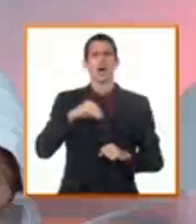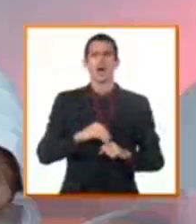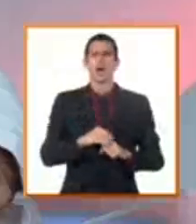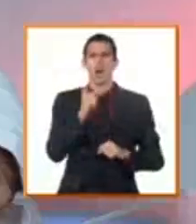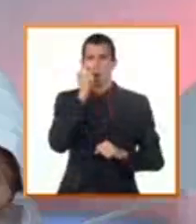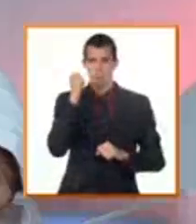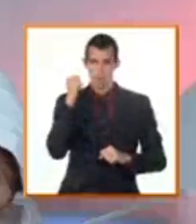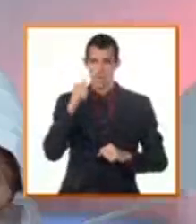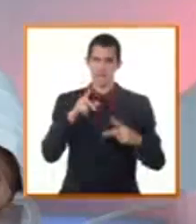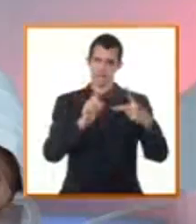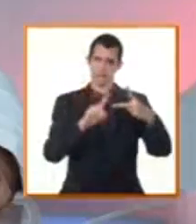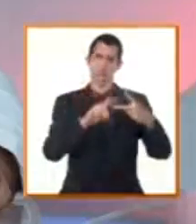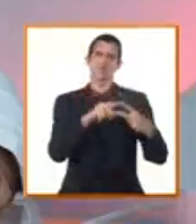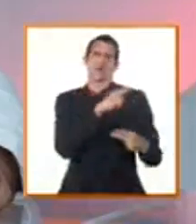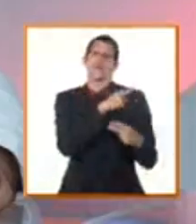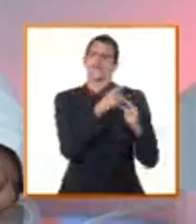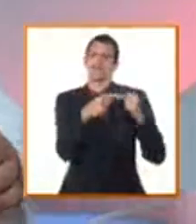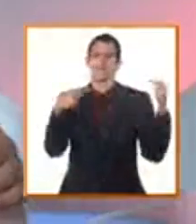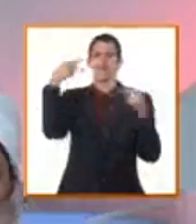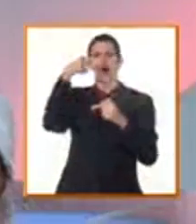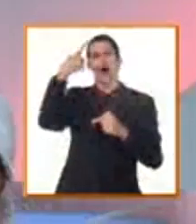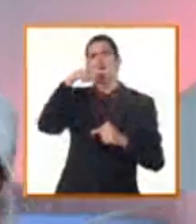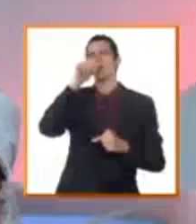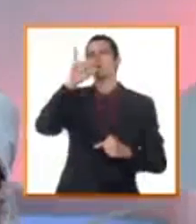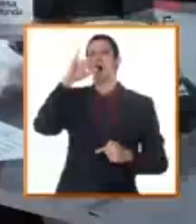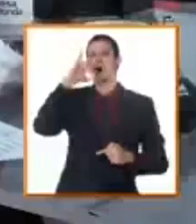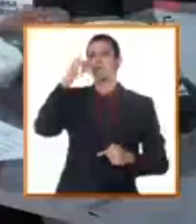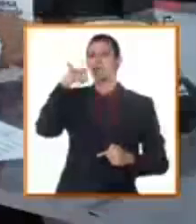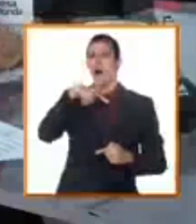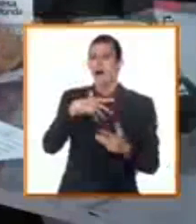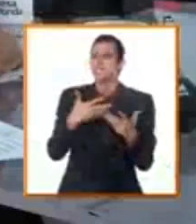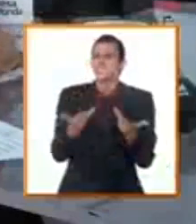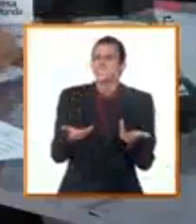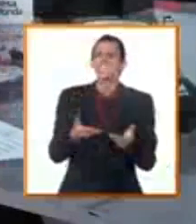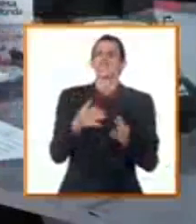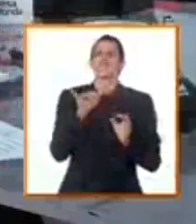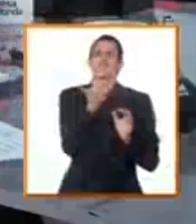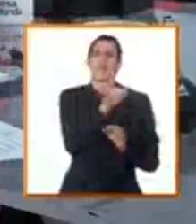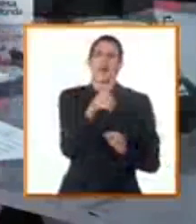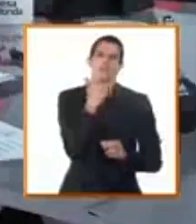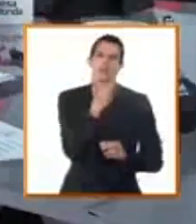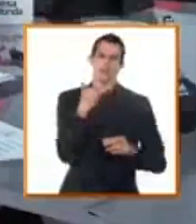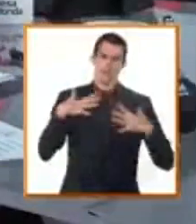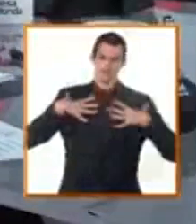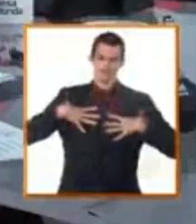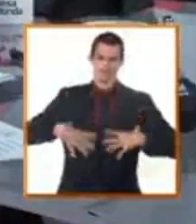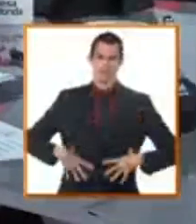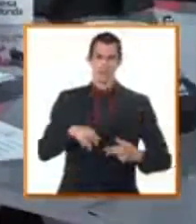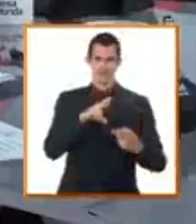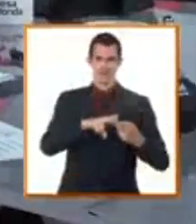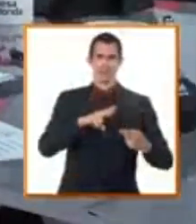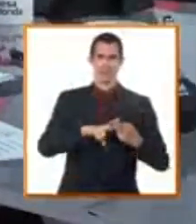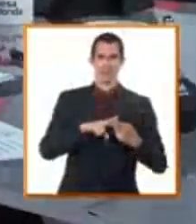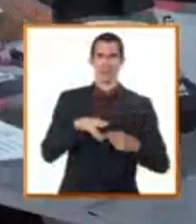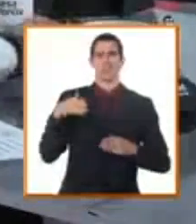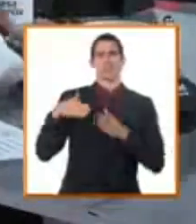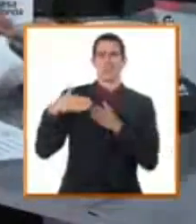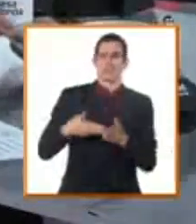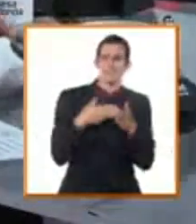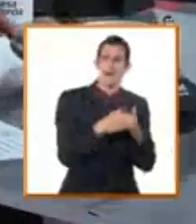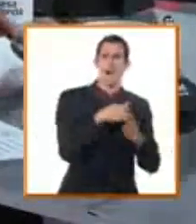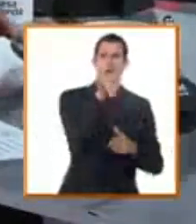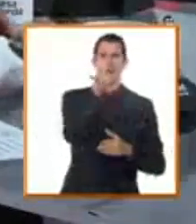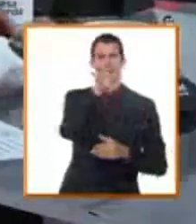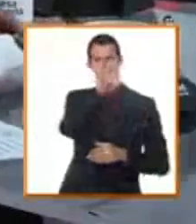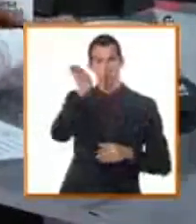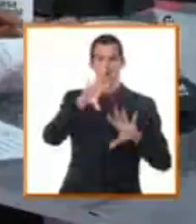continúa nuestra Aduana General, William, trabajando este enfrentamiento en frontera a los intentos de introducir